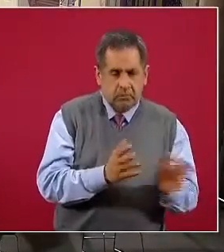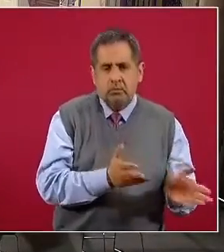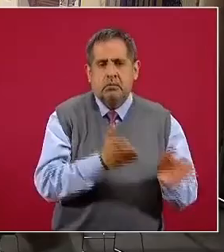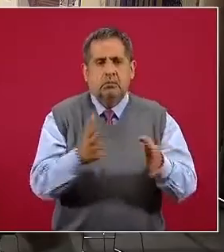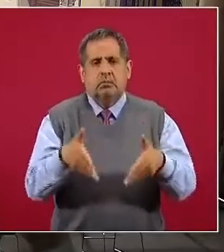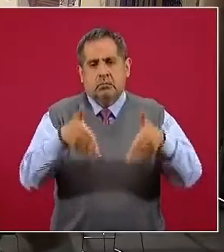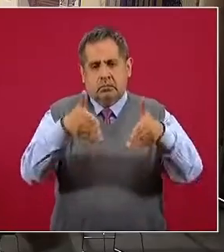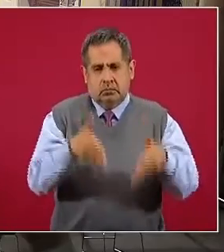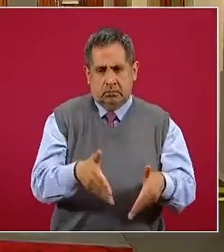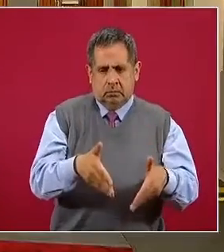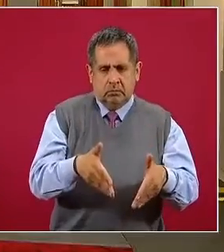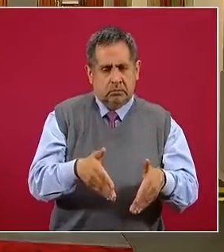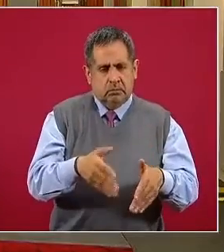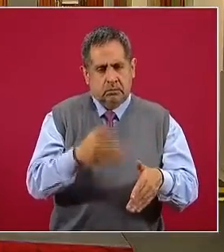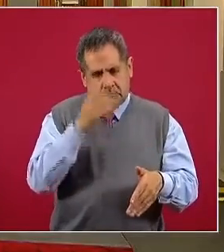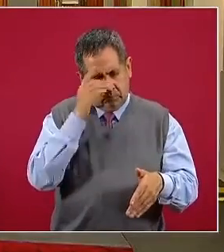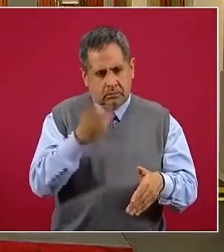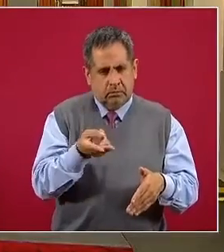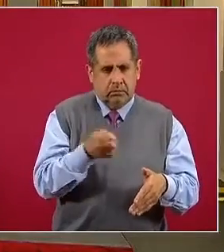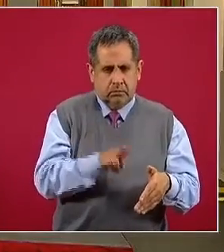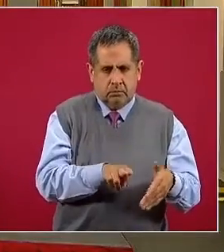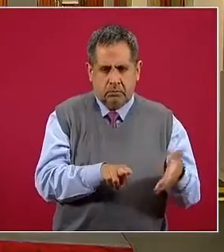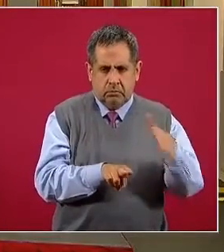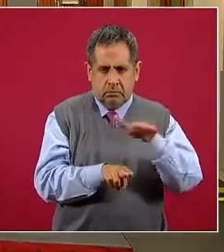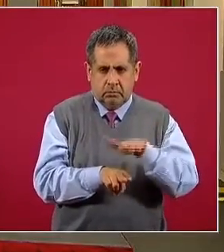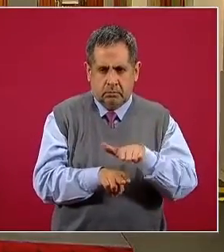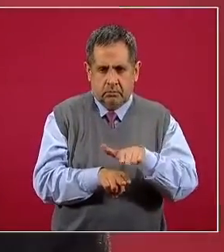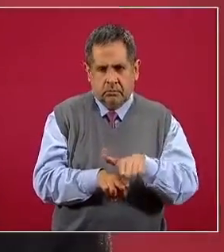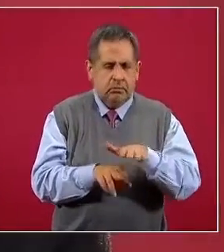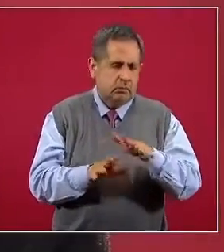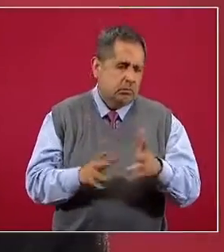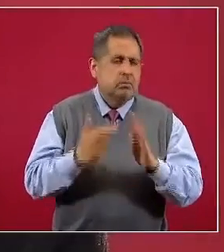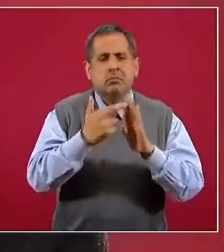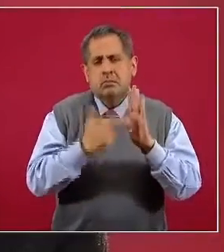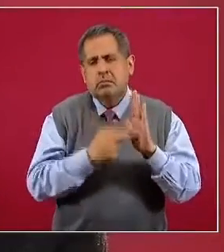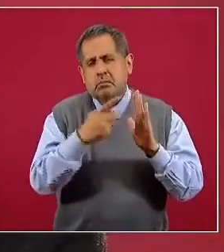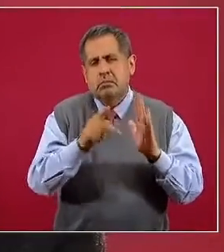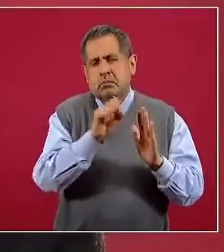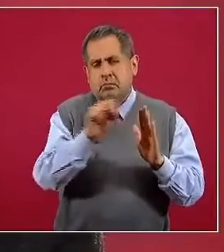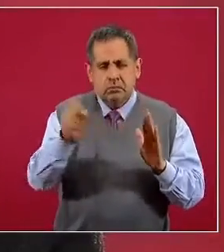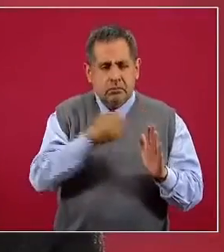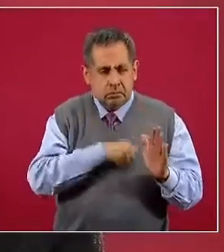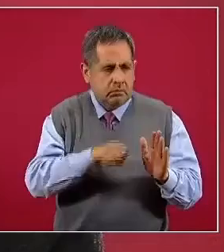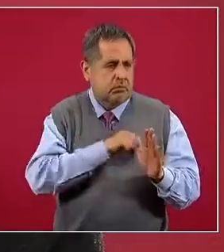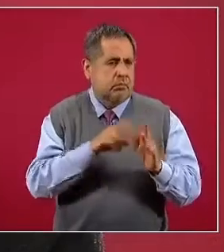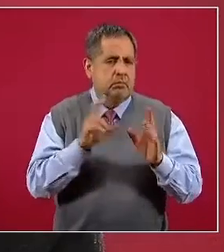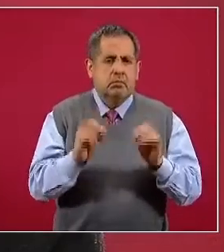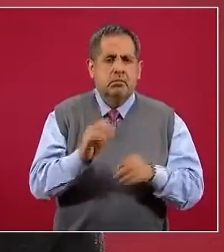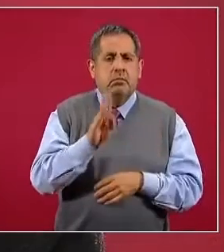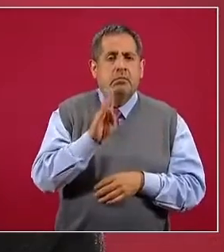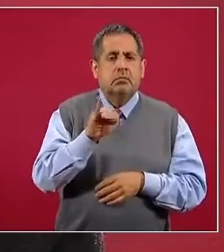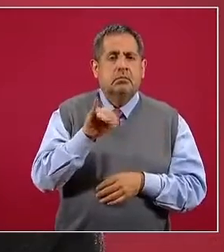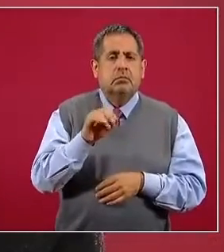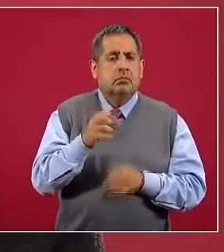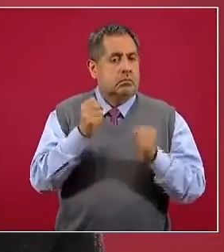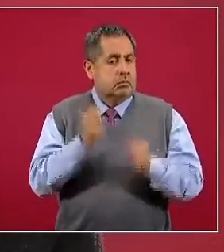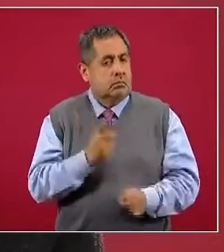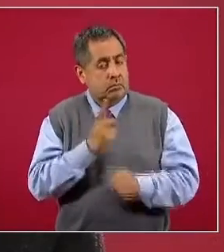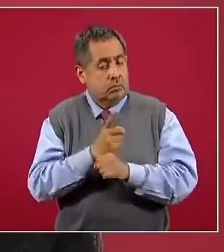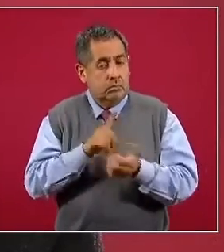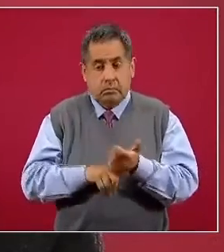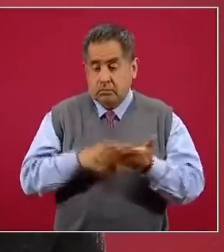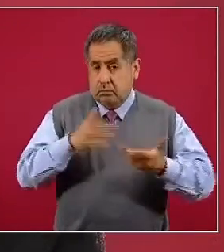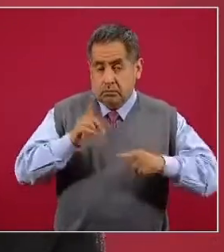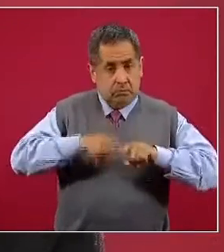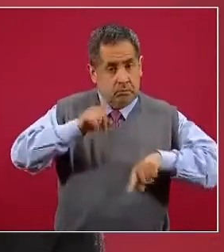de acuerdo a los reglamentos, de acuerdo a la Ley General de Salud y de acuerdo a las condiciones de bioseguridad de